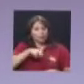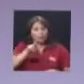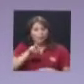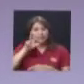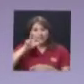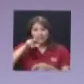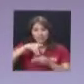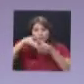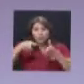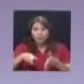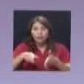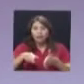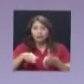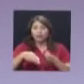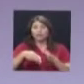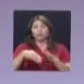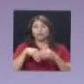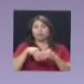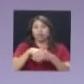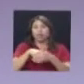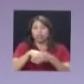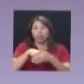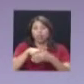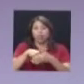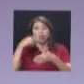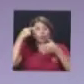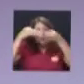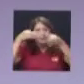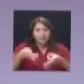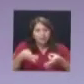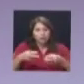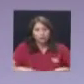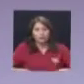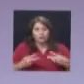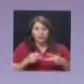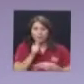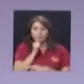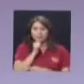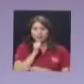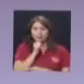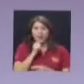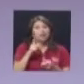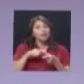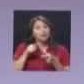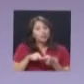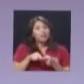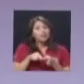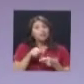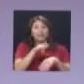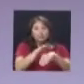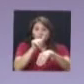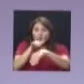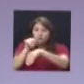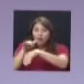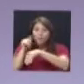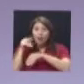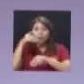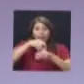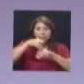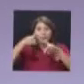decisión que es de la vida privada entonces este es un llamado a los diputados y las diputadas